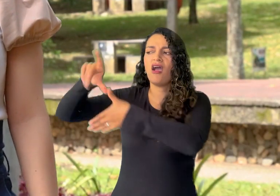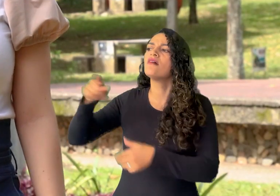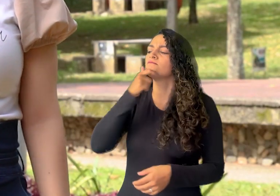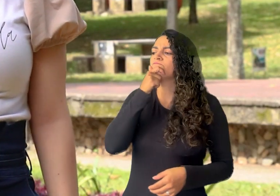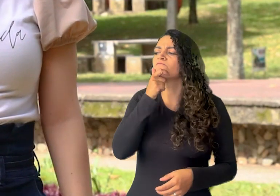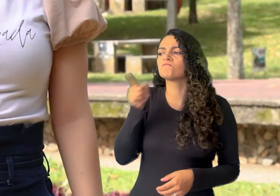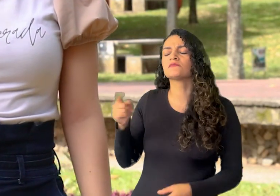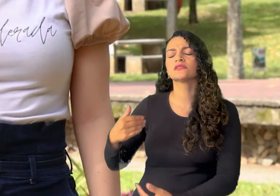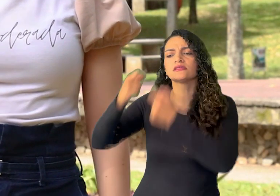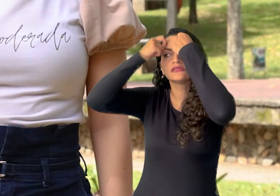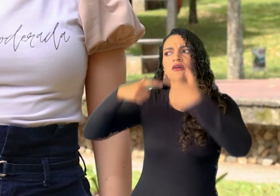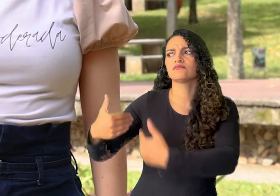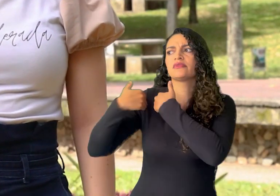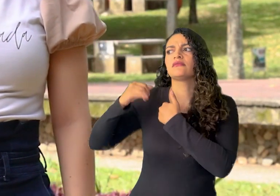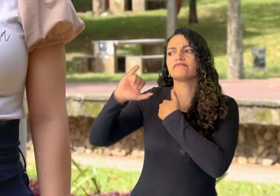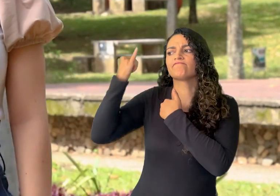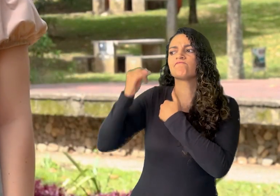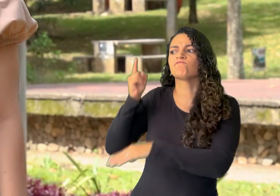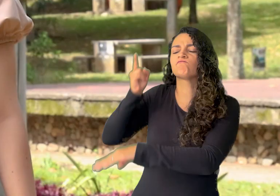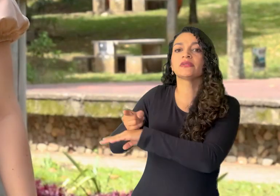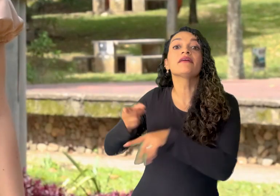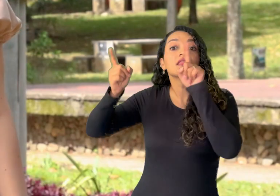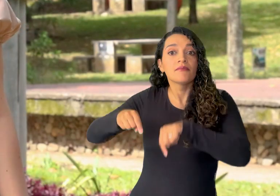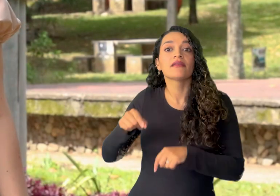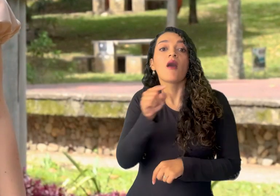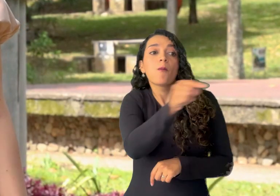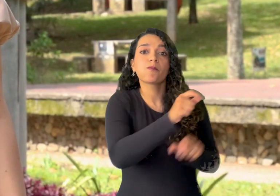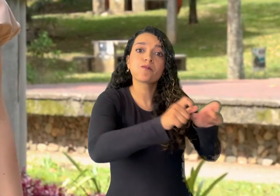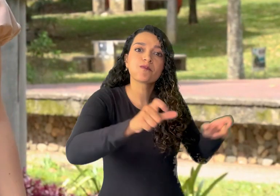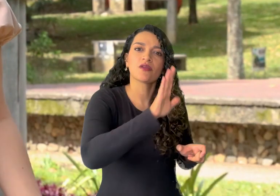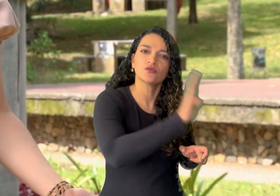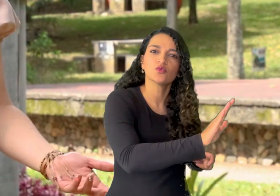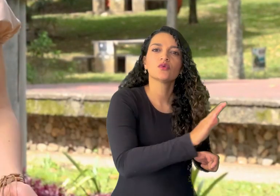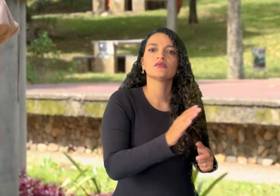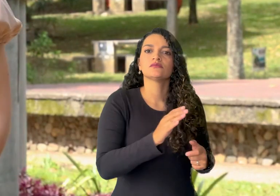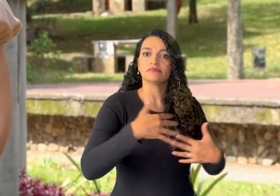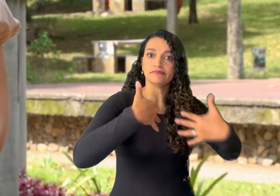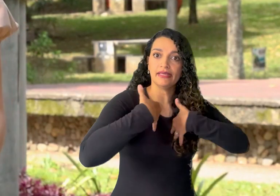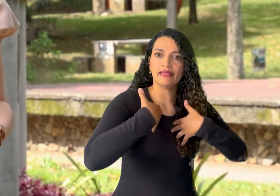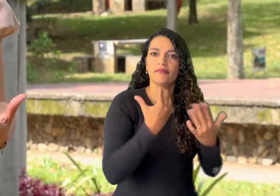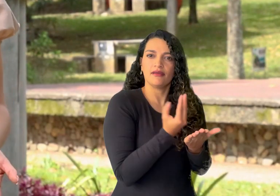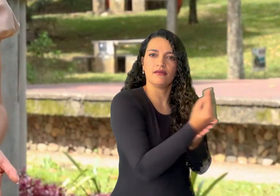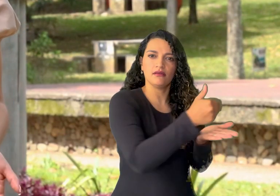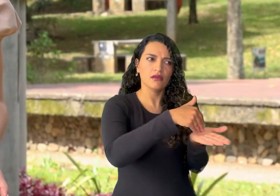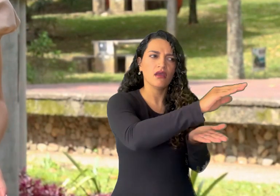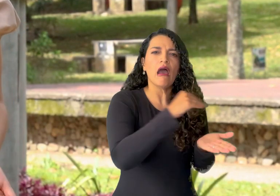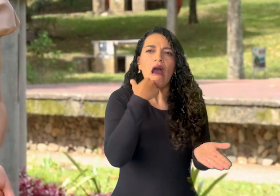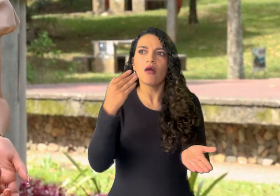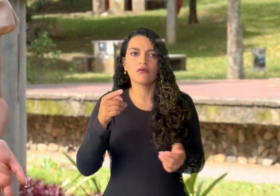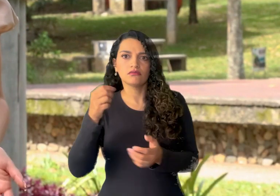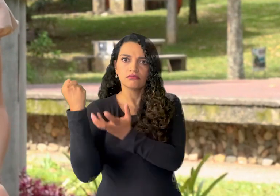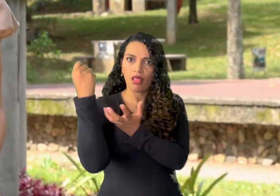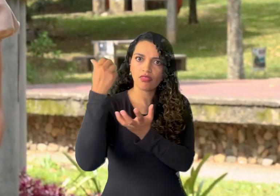Estado colombiano. Sin embargo, decidió no otorgar una reparación económica de carácter individual a las personas que solamente